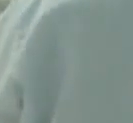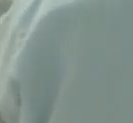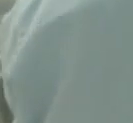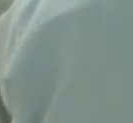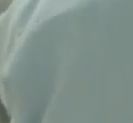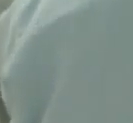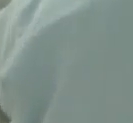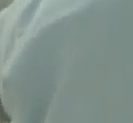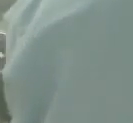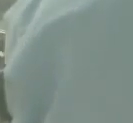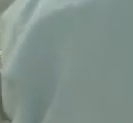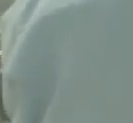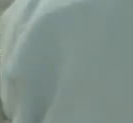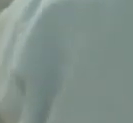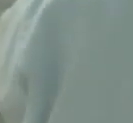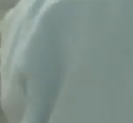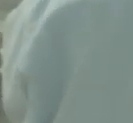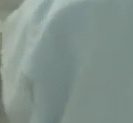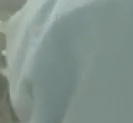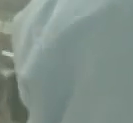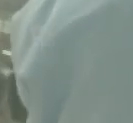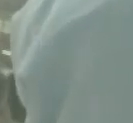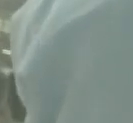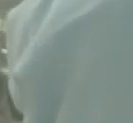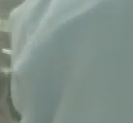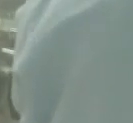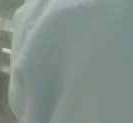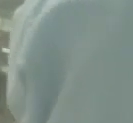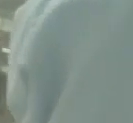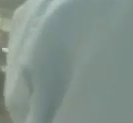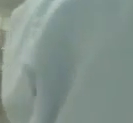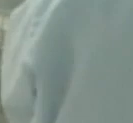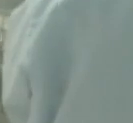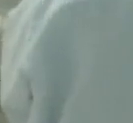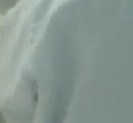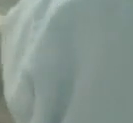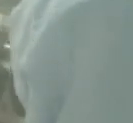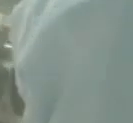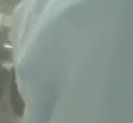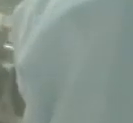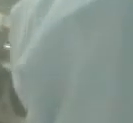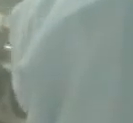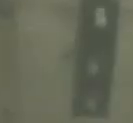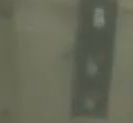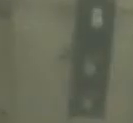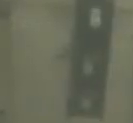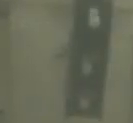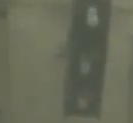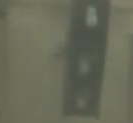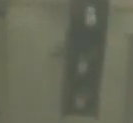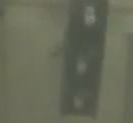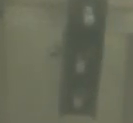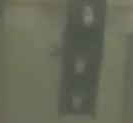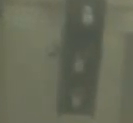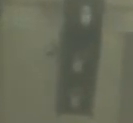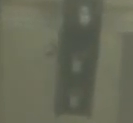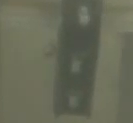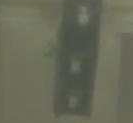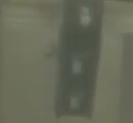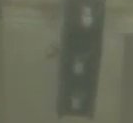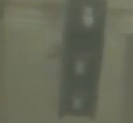al 100% de SM Pharma. Agradeció el respaldo del pueblo